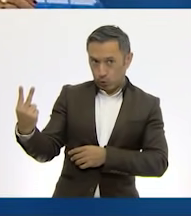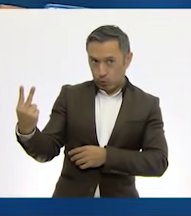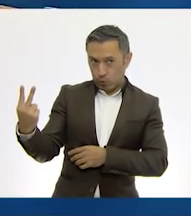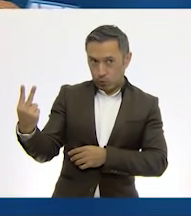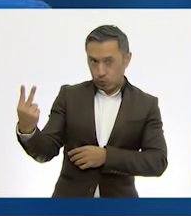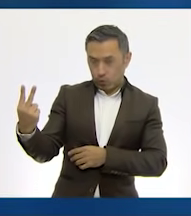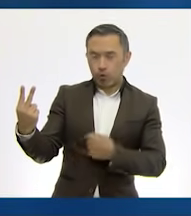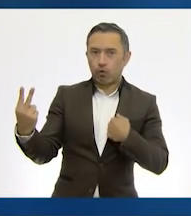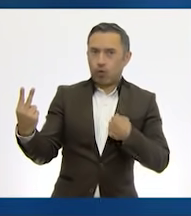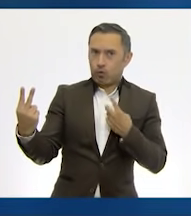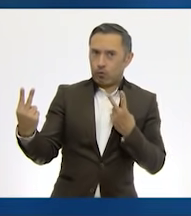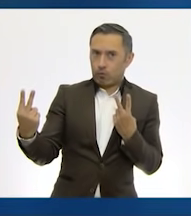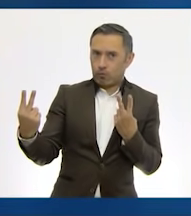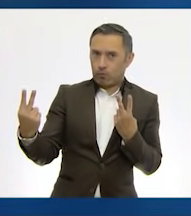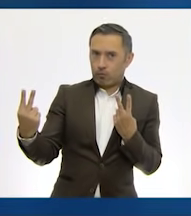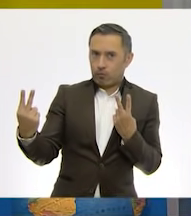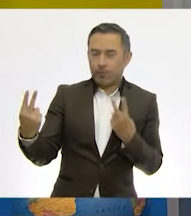otros dos.